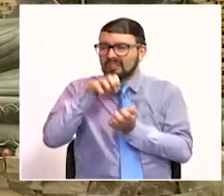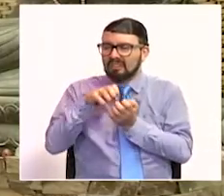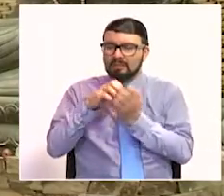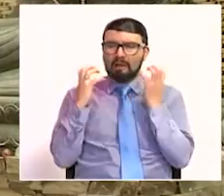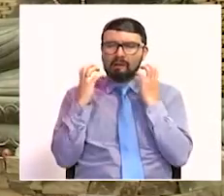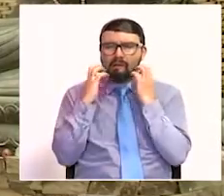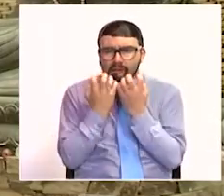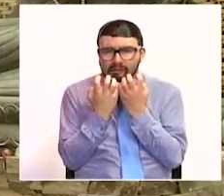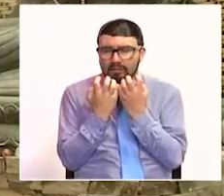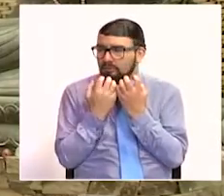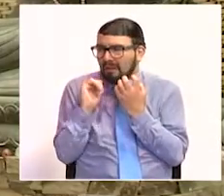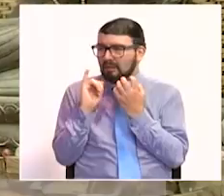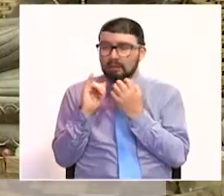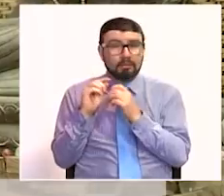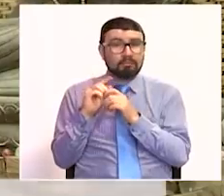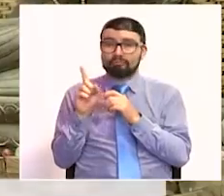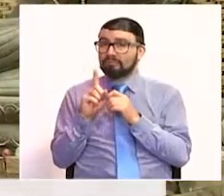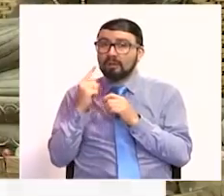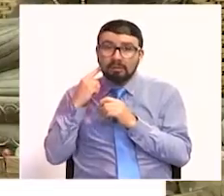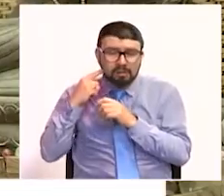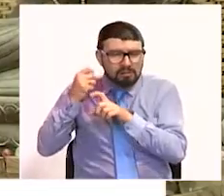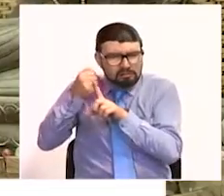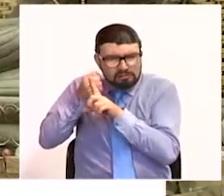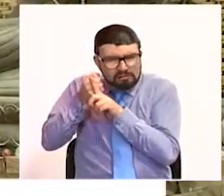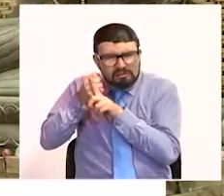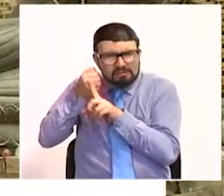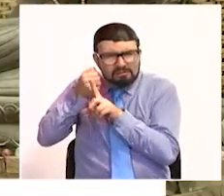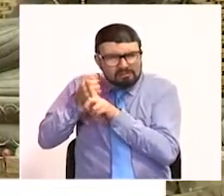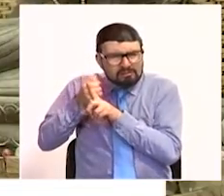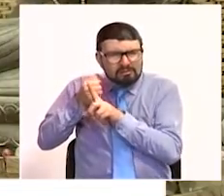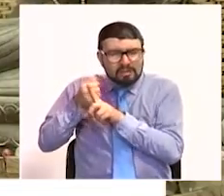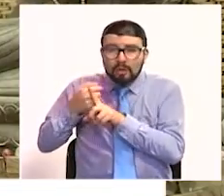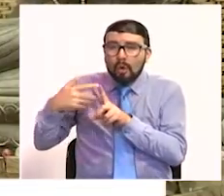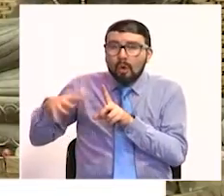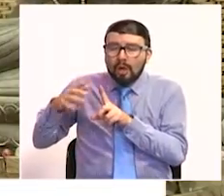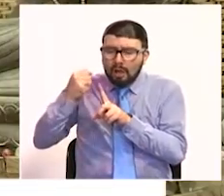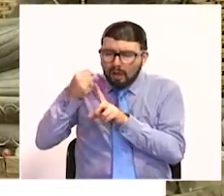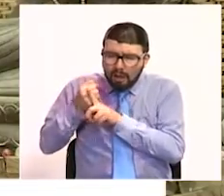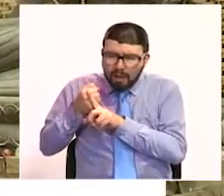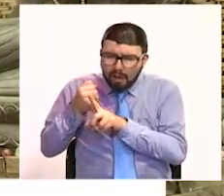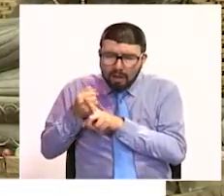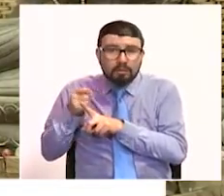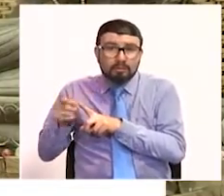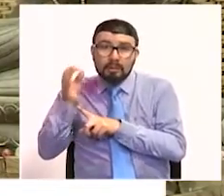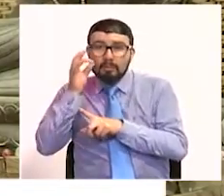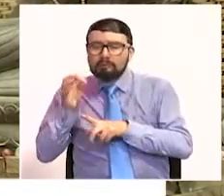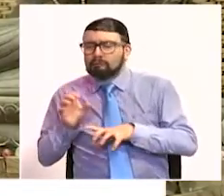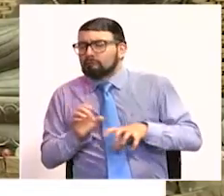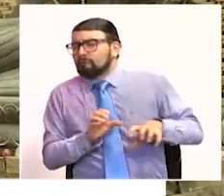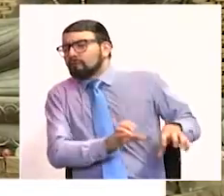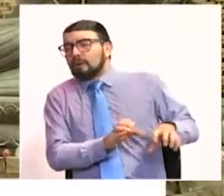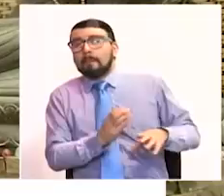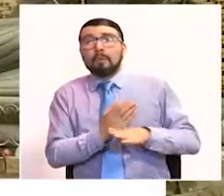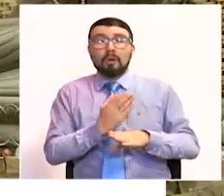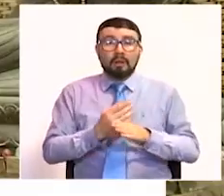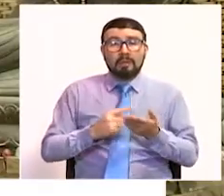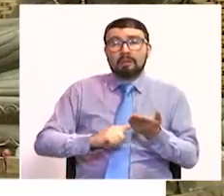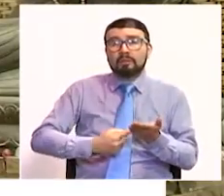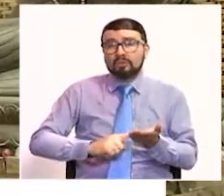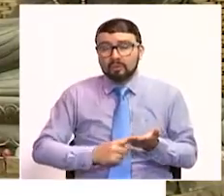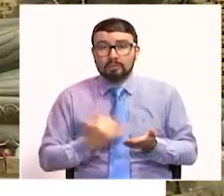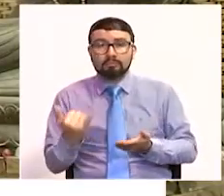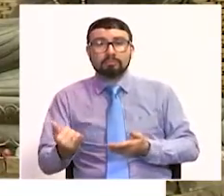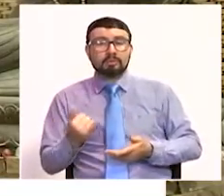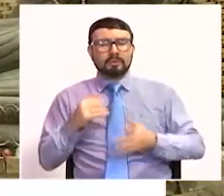presión neural, una presión sobre los nervios que podría desencadenar inclusive epilepsia, problemas del sueño,